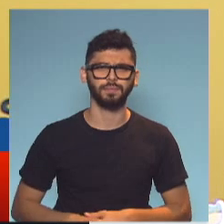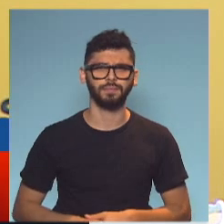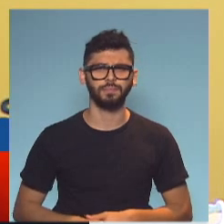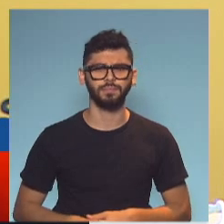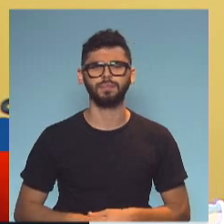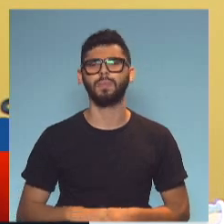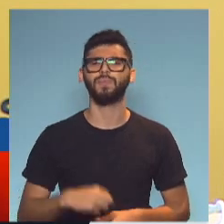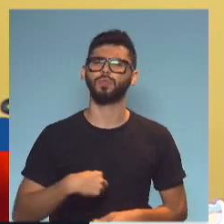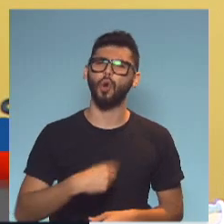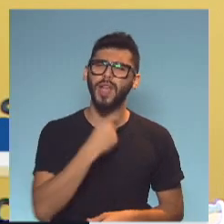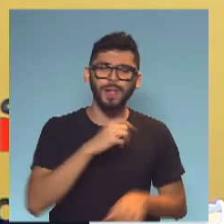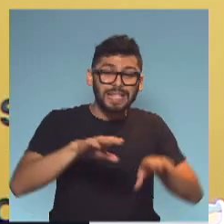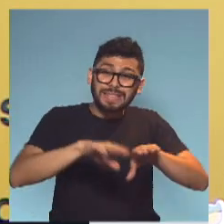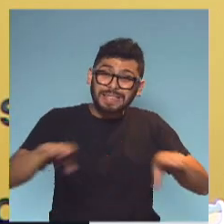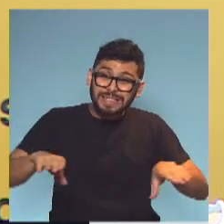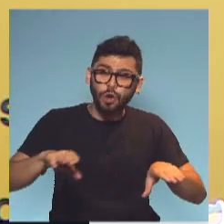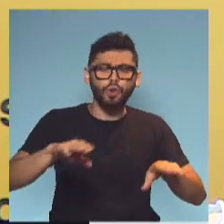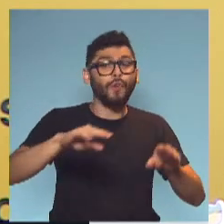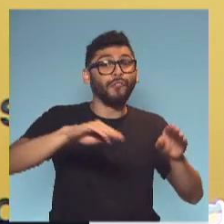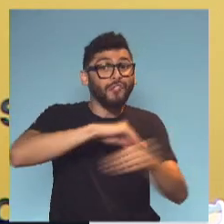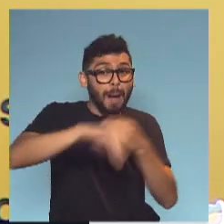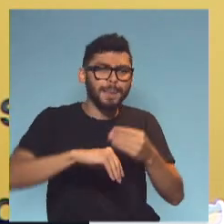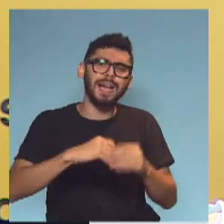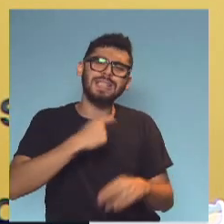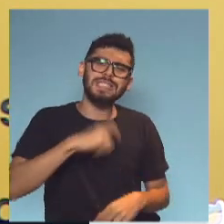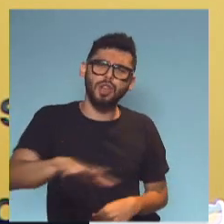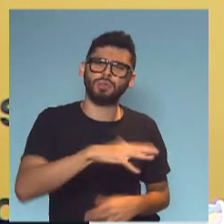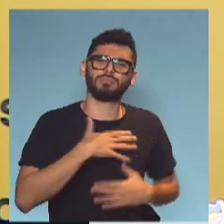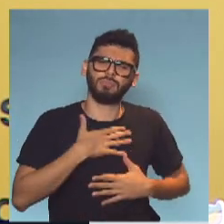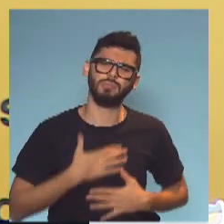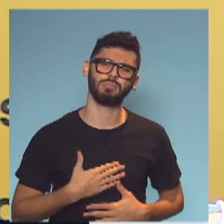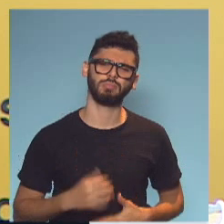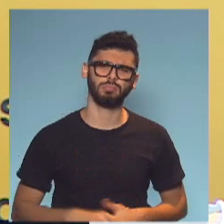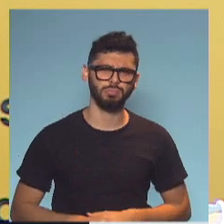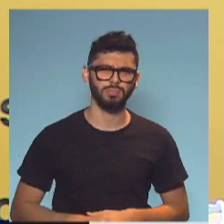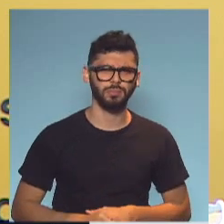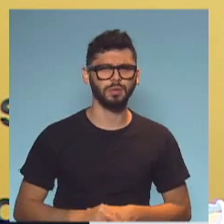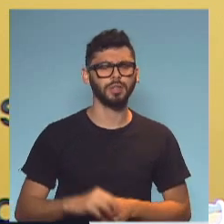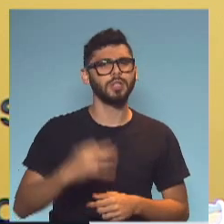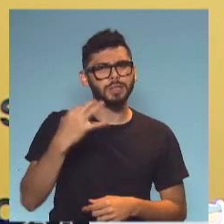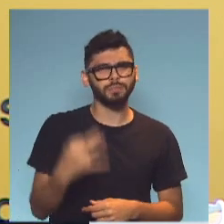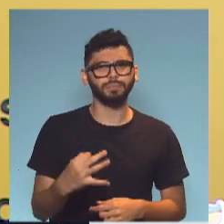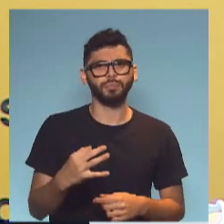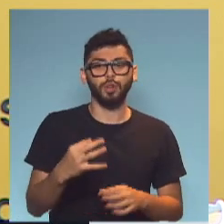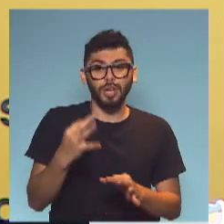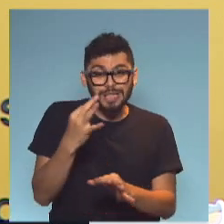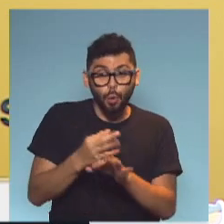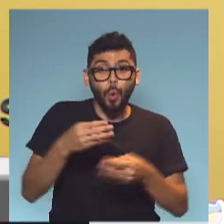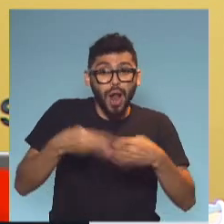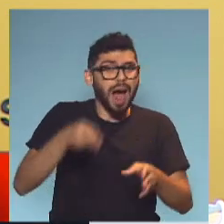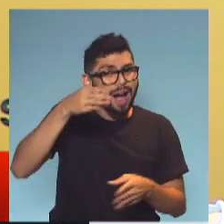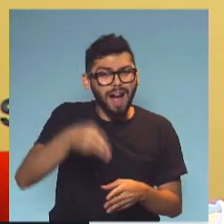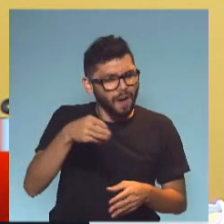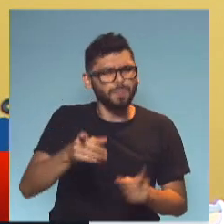llevarle tranquilidad a los chicos, a sus familias. Vamos a cumplir con el compromiso de mantener la presencialidad en las